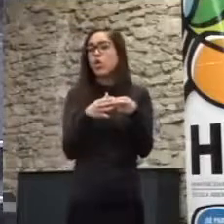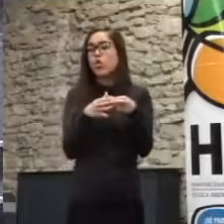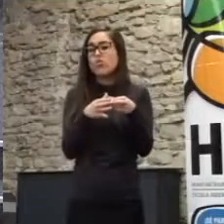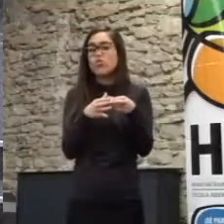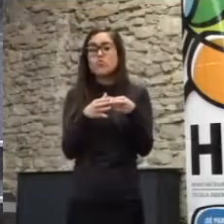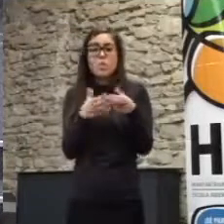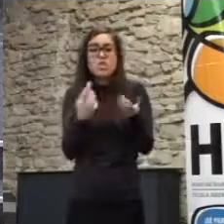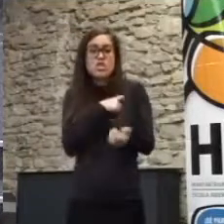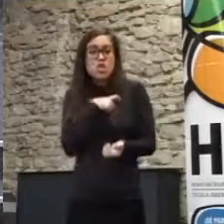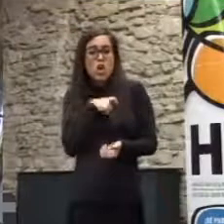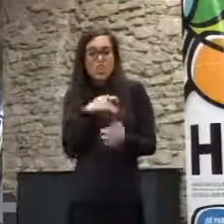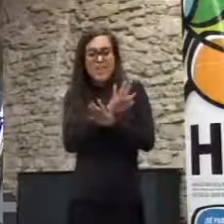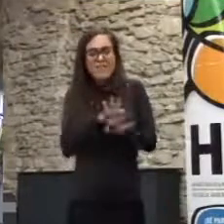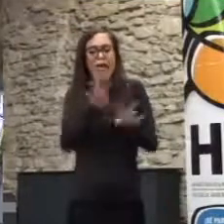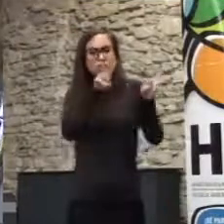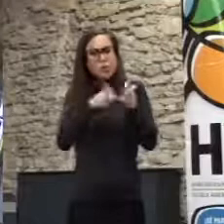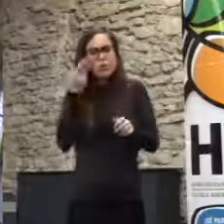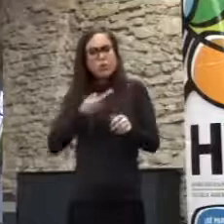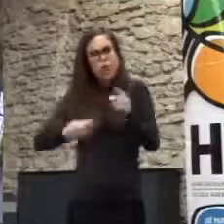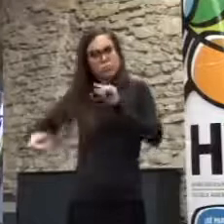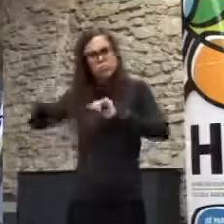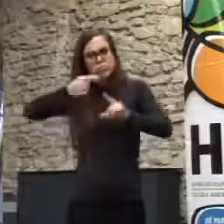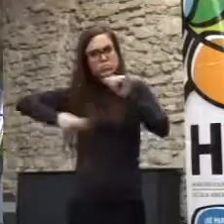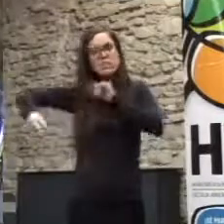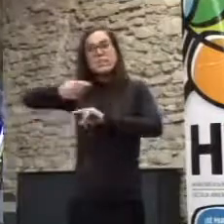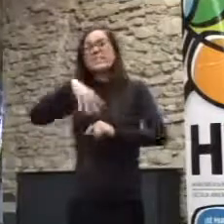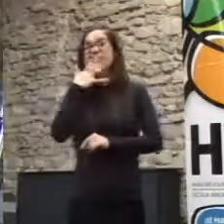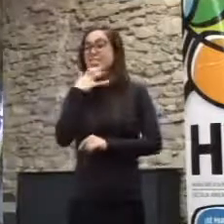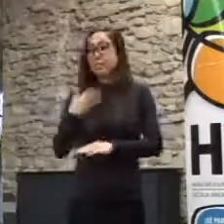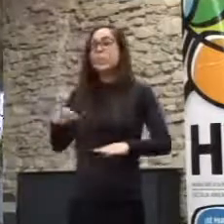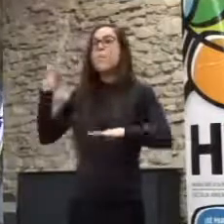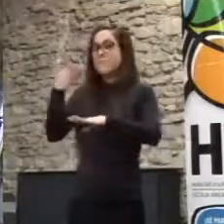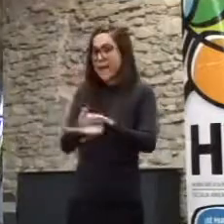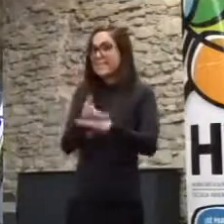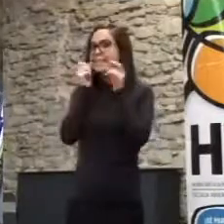abordan temas de interés ciudadano. Y si estás allí, te enteras mejor que si no estás.